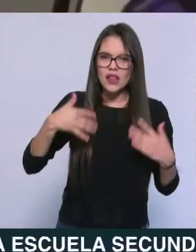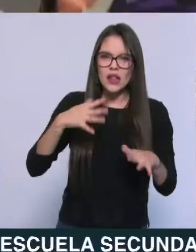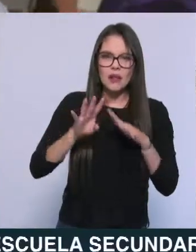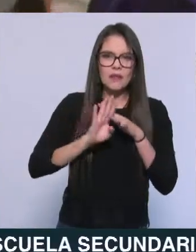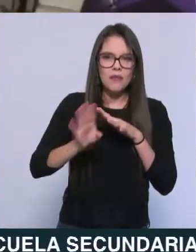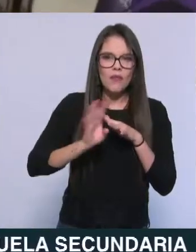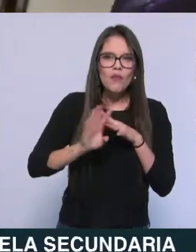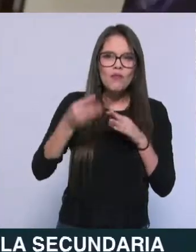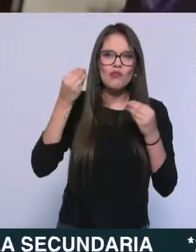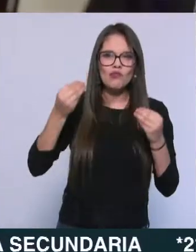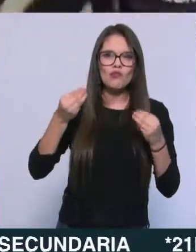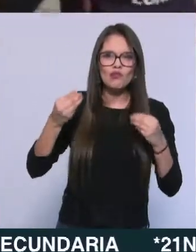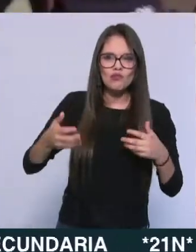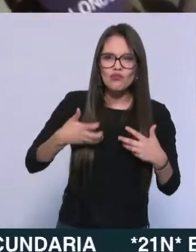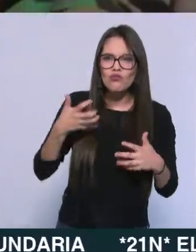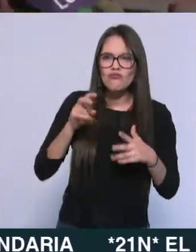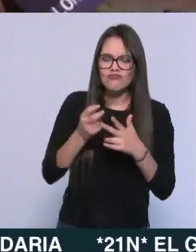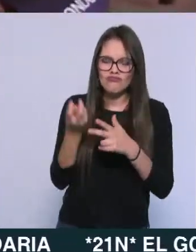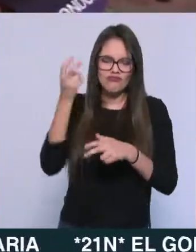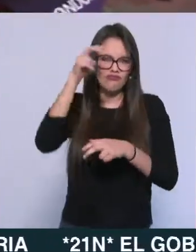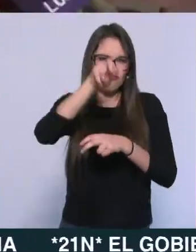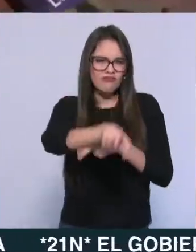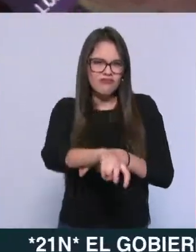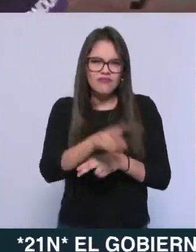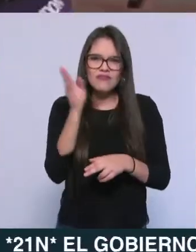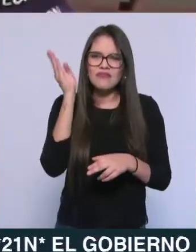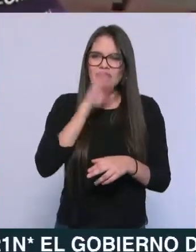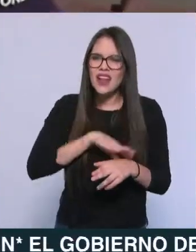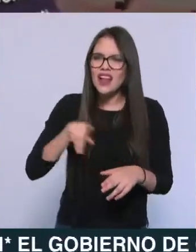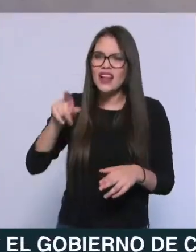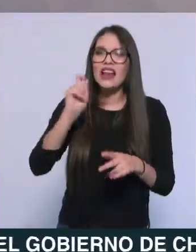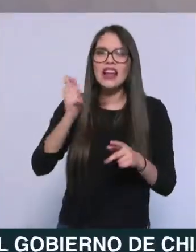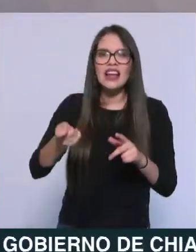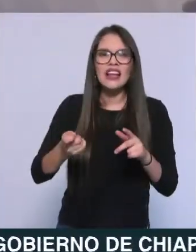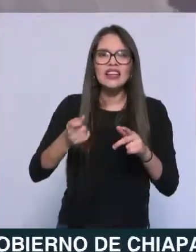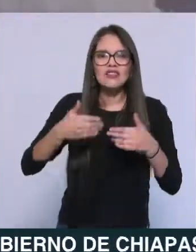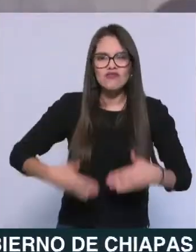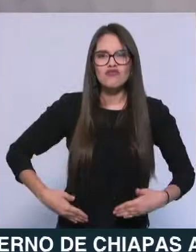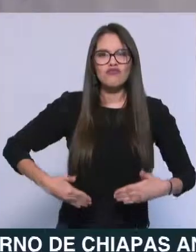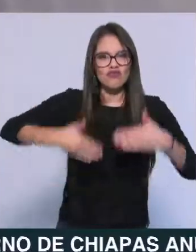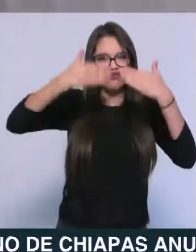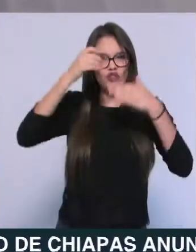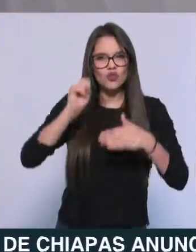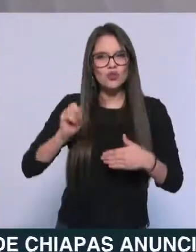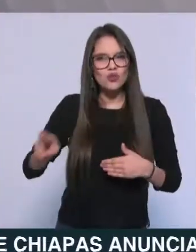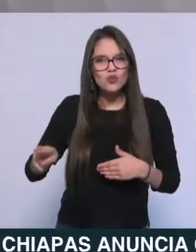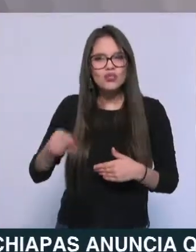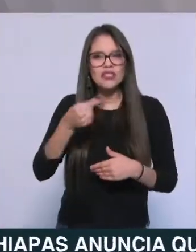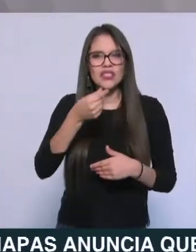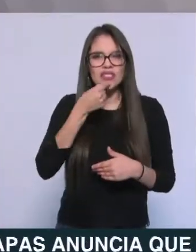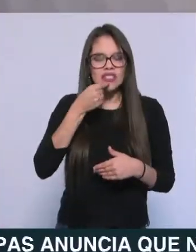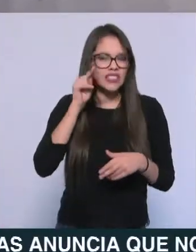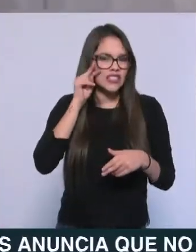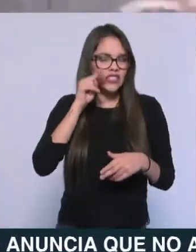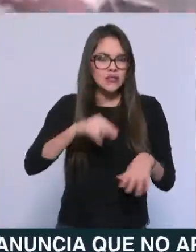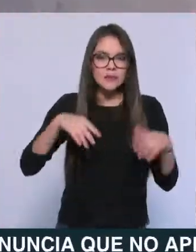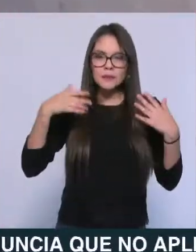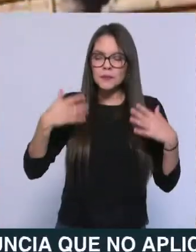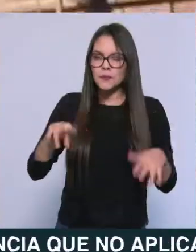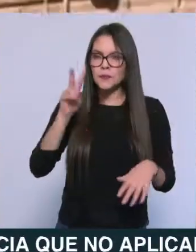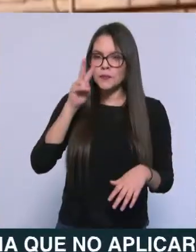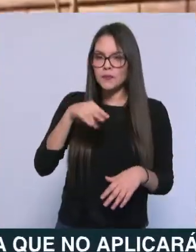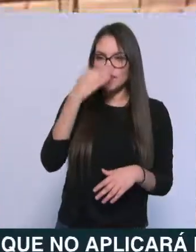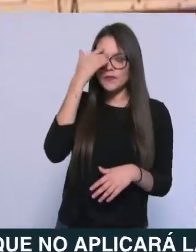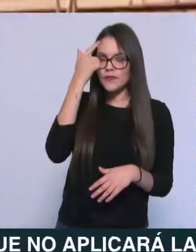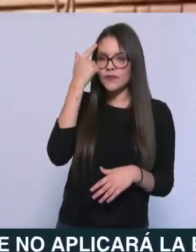migrantes saltando una barda media mal hecha ahí en la frontera sur con niños, y era una escena apocalíptica.